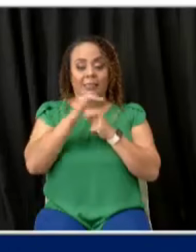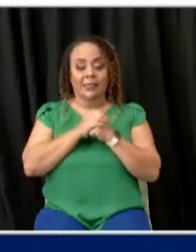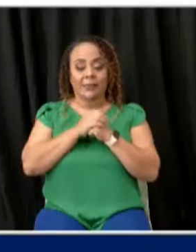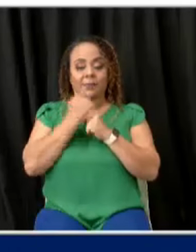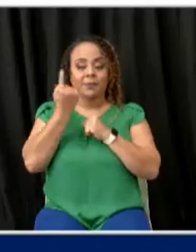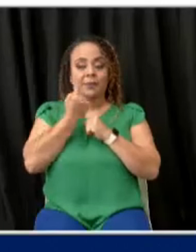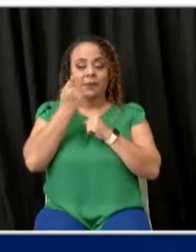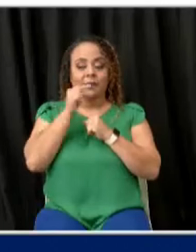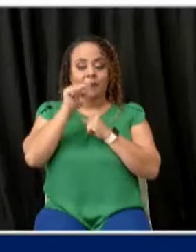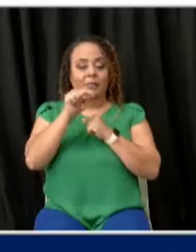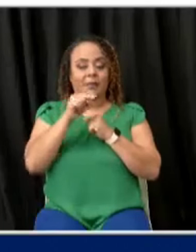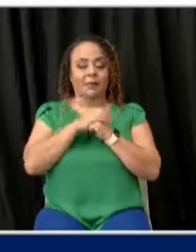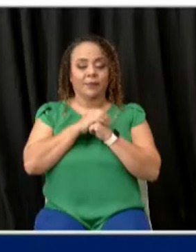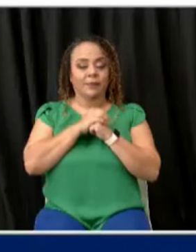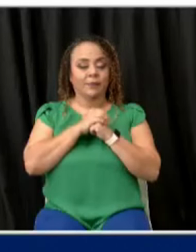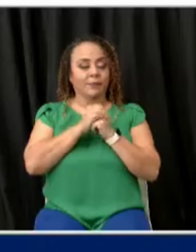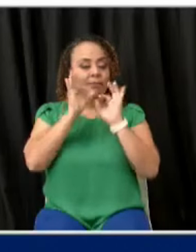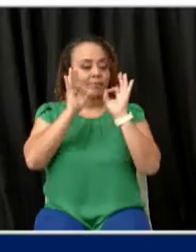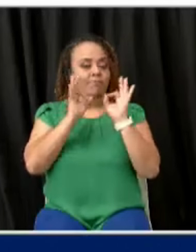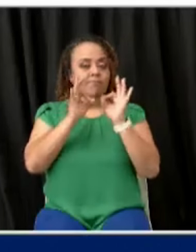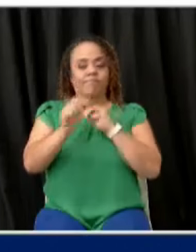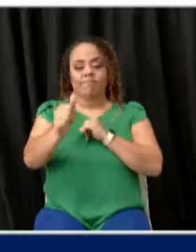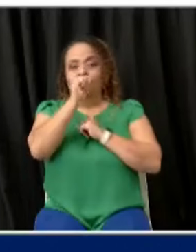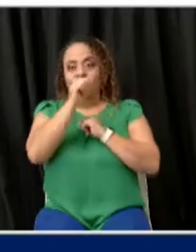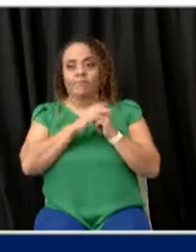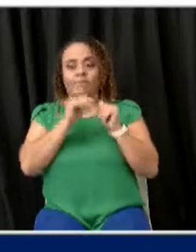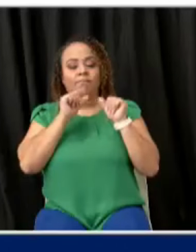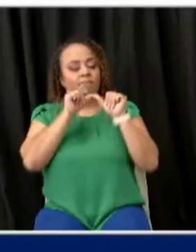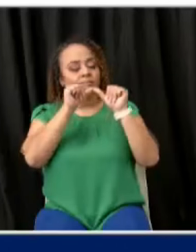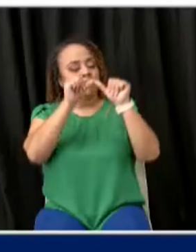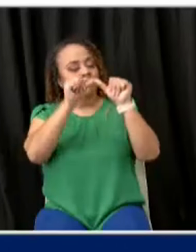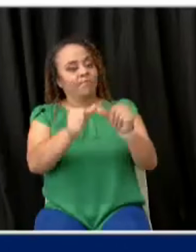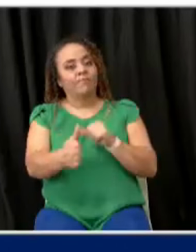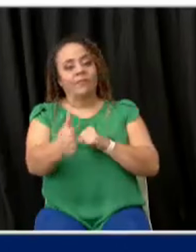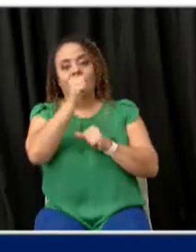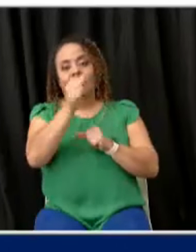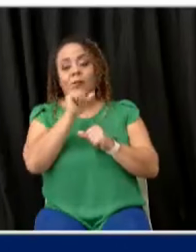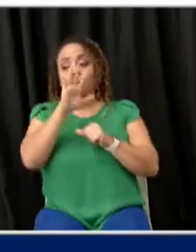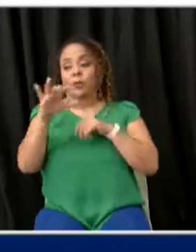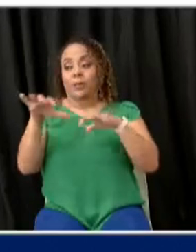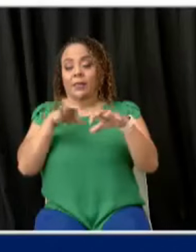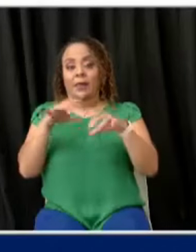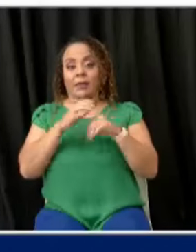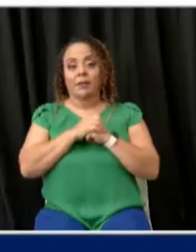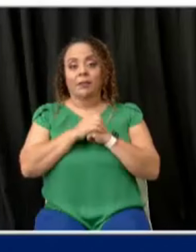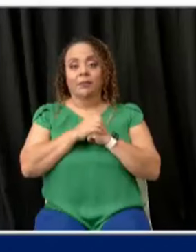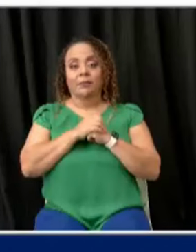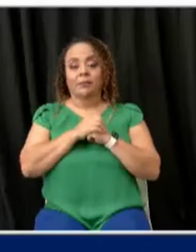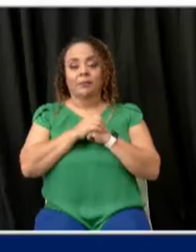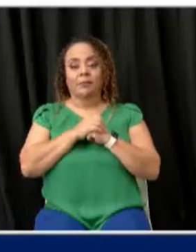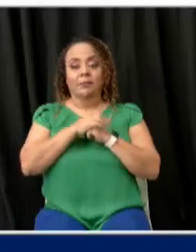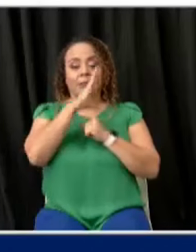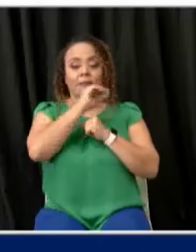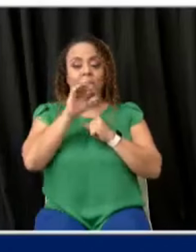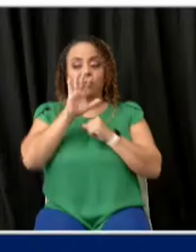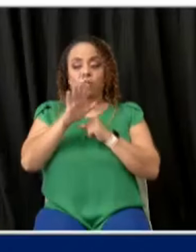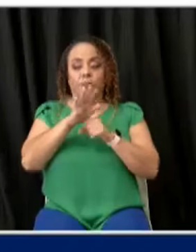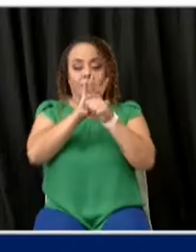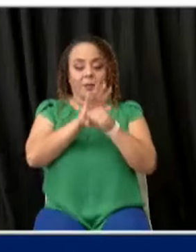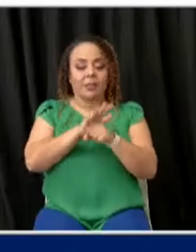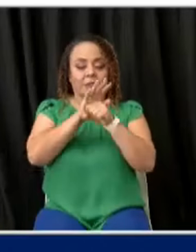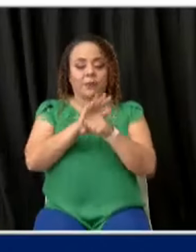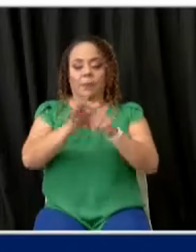siempre y cuando salga bien hidratado, se mantenga bien hidratado en su actividad que lo está teniendo. O sea, y que su presión arterial